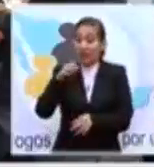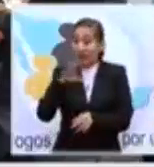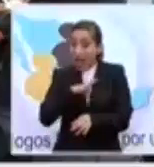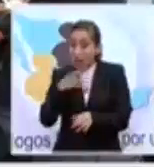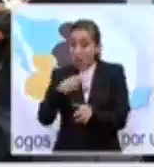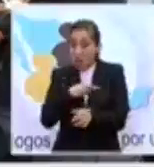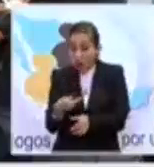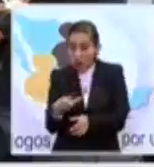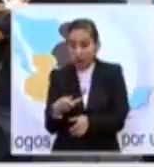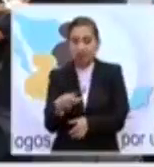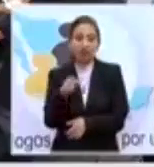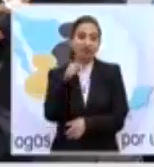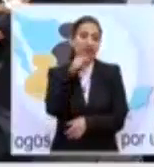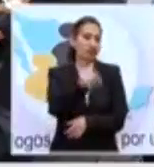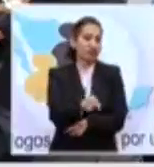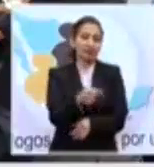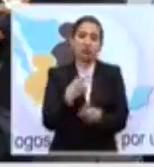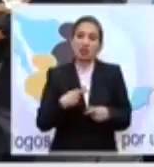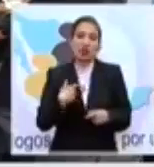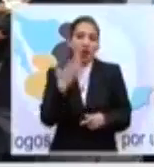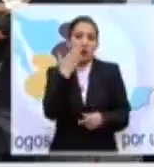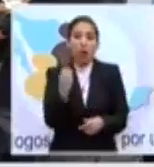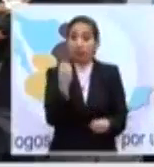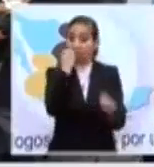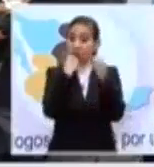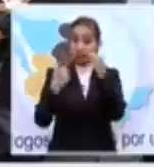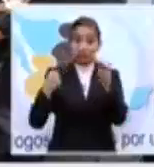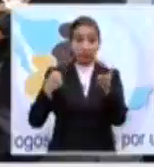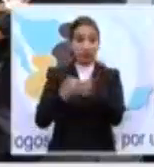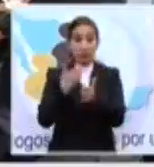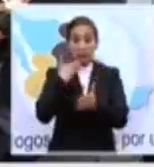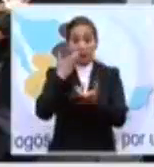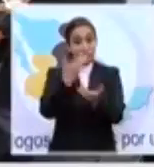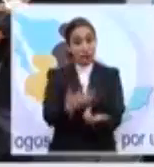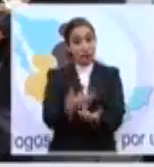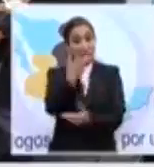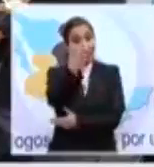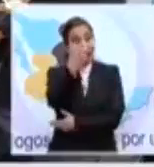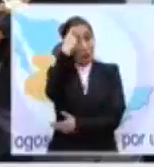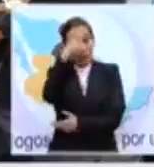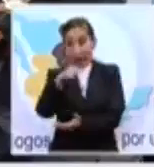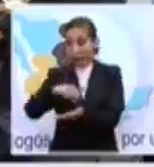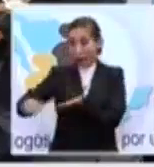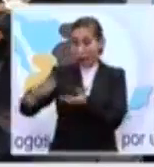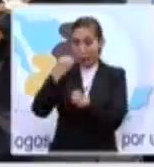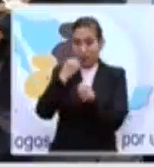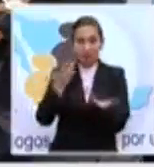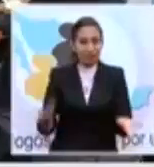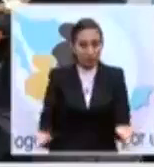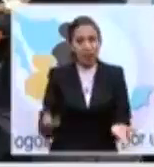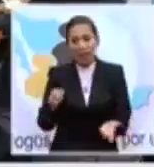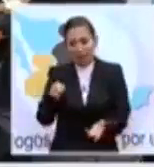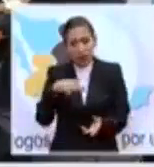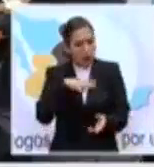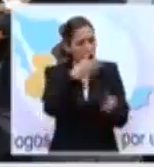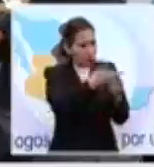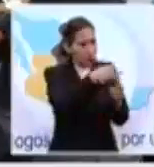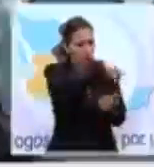pobreza, la gente no va a tener los suficientes recursos económicos para poder hacerse de ella, aunque estén